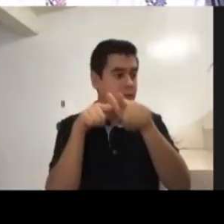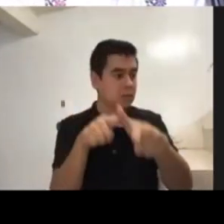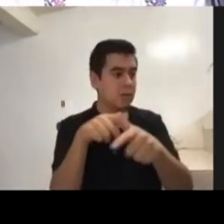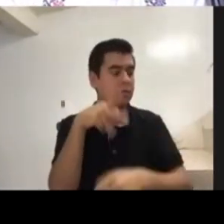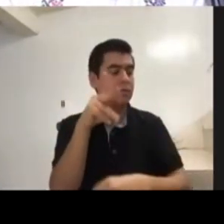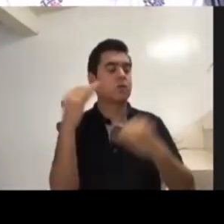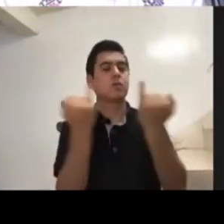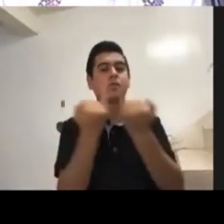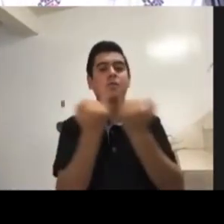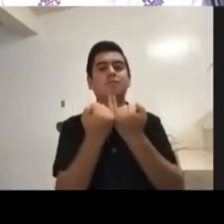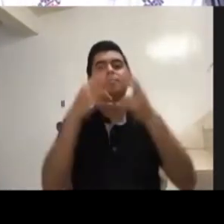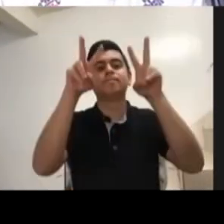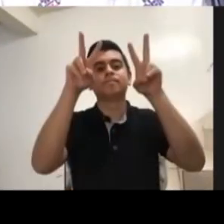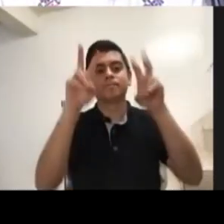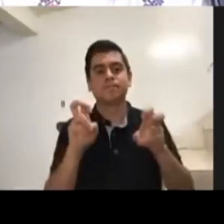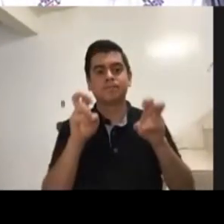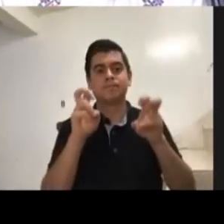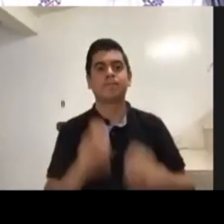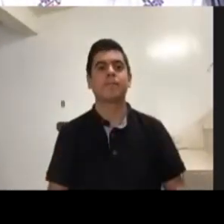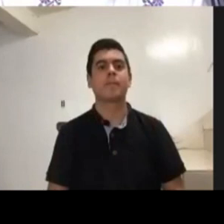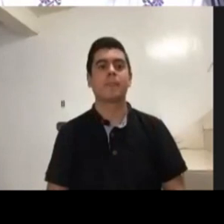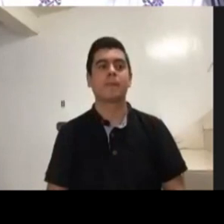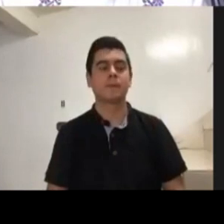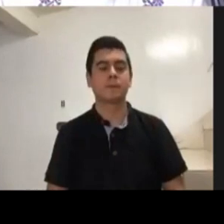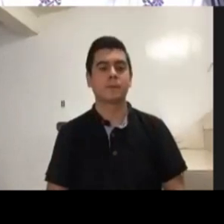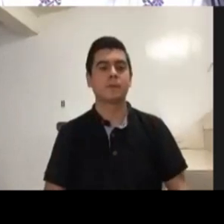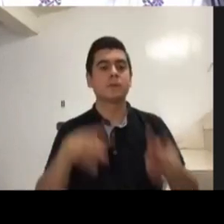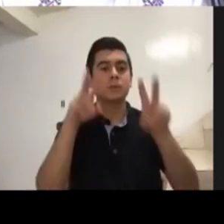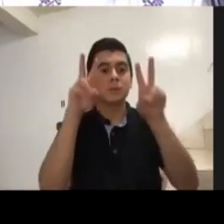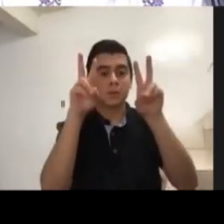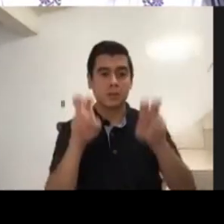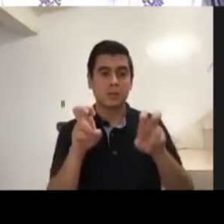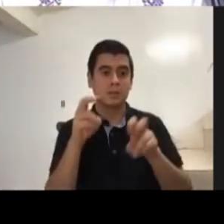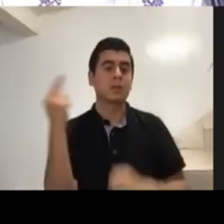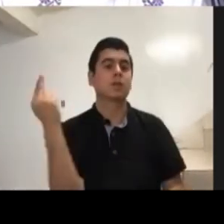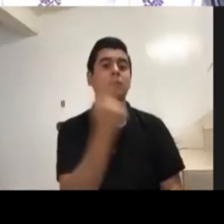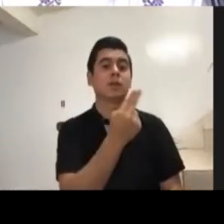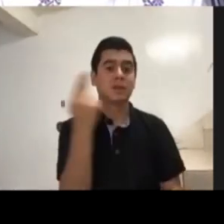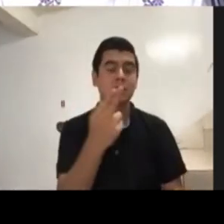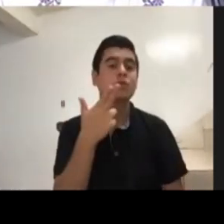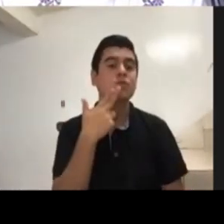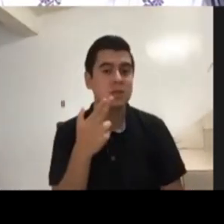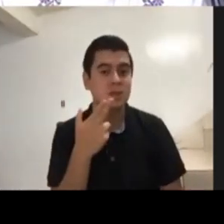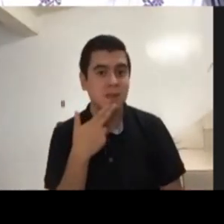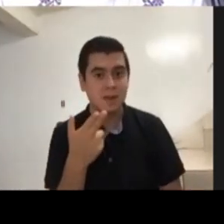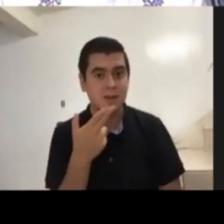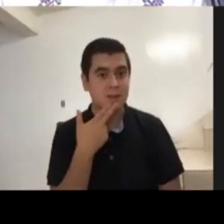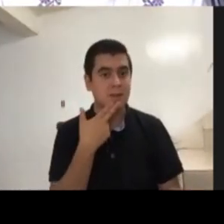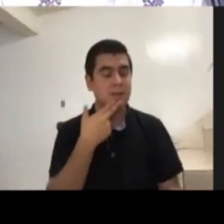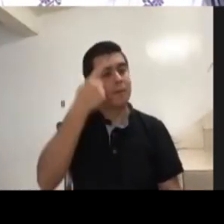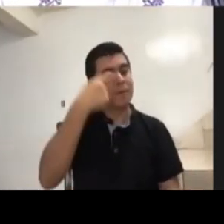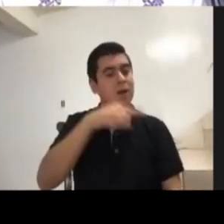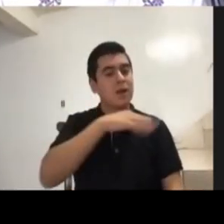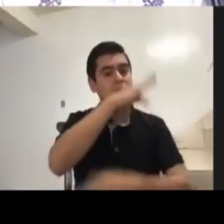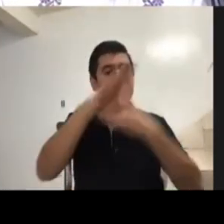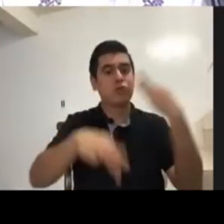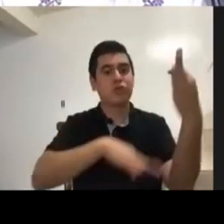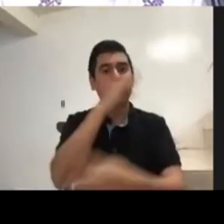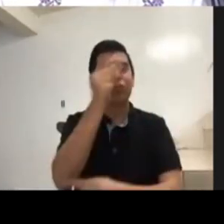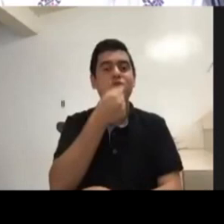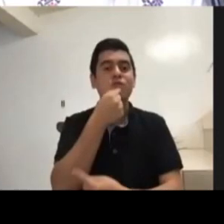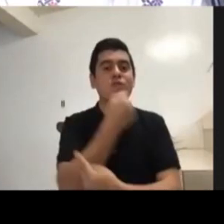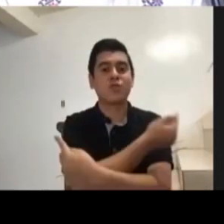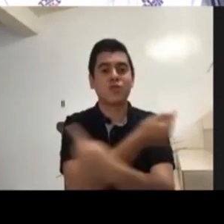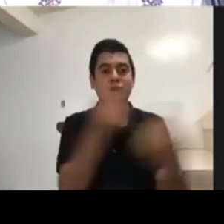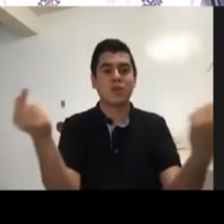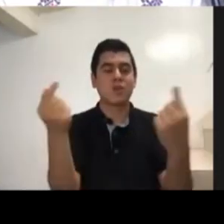términos de la utilidad que para todos y cada uno de ellos tiene lo que reciben en la escuela. Y ahí es donde